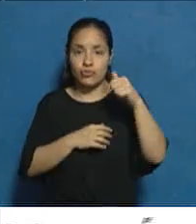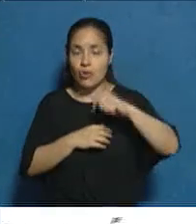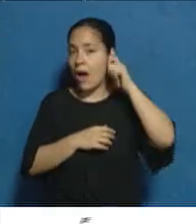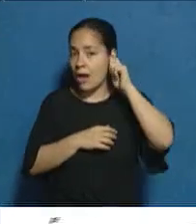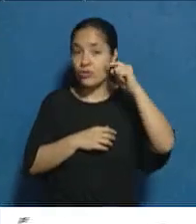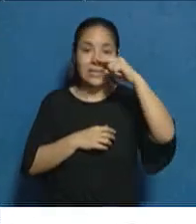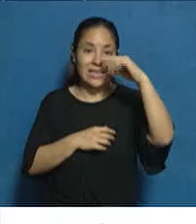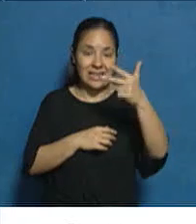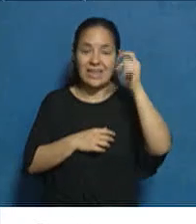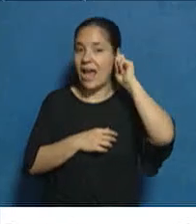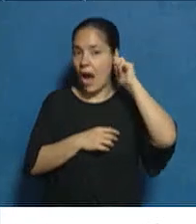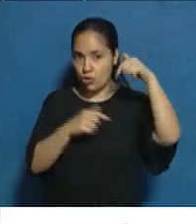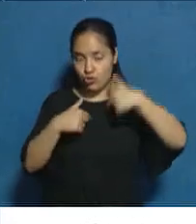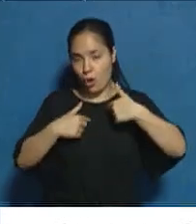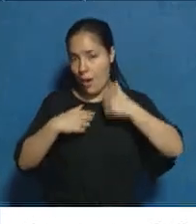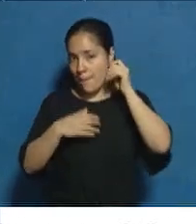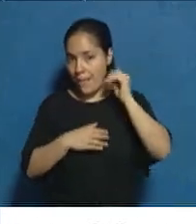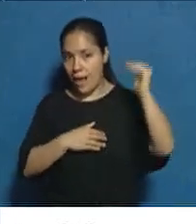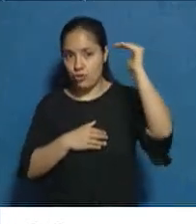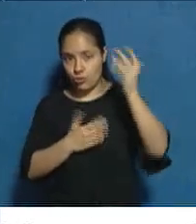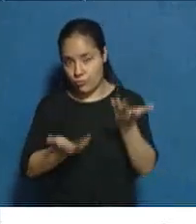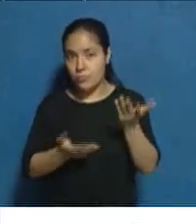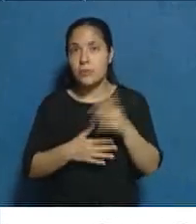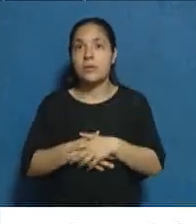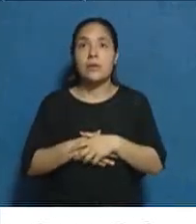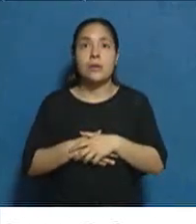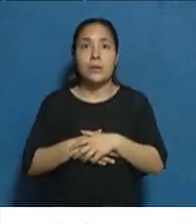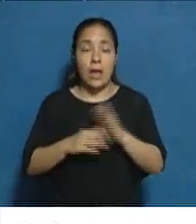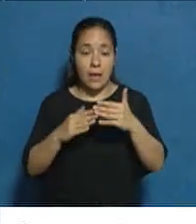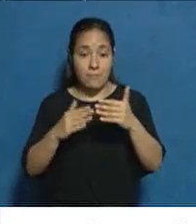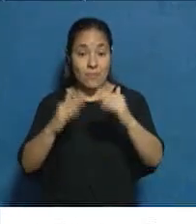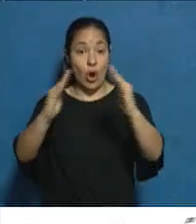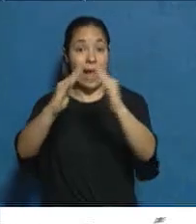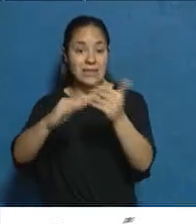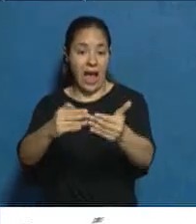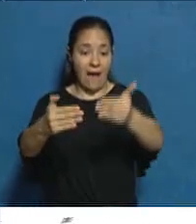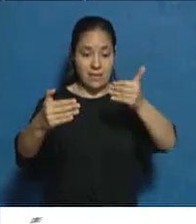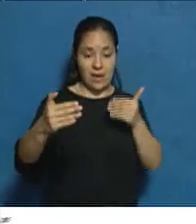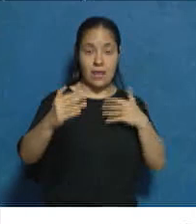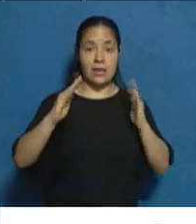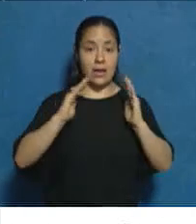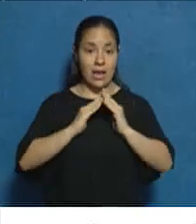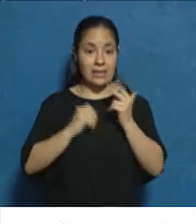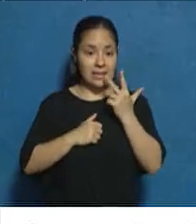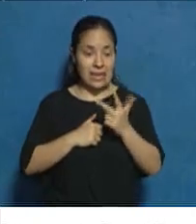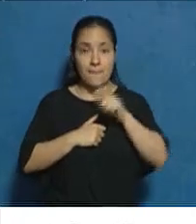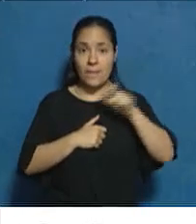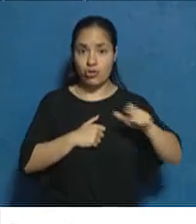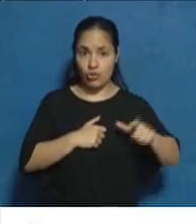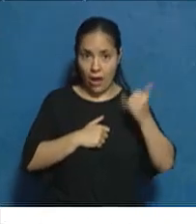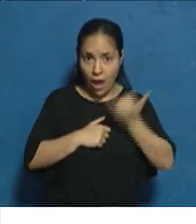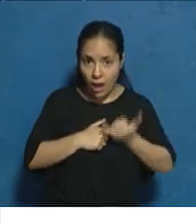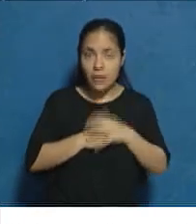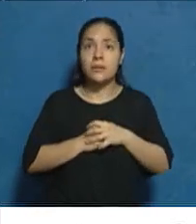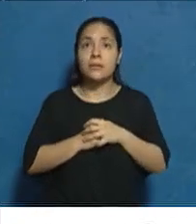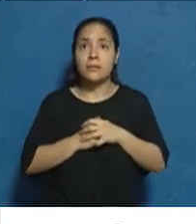73 años. Le he alquilado al fondo de mi casa a tres personas, o sea, que